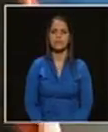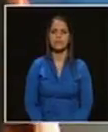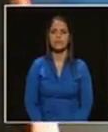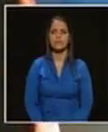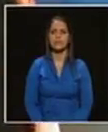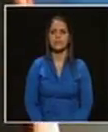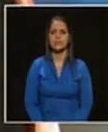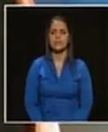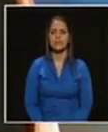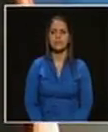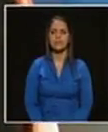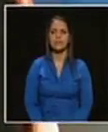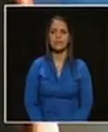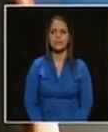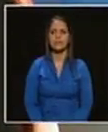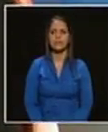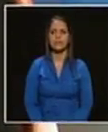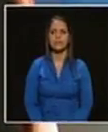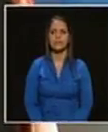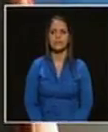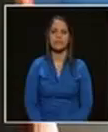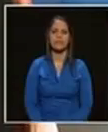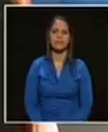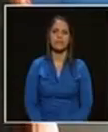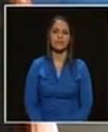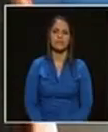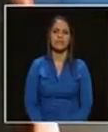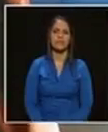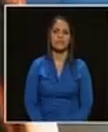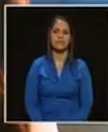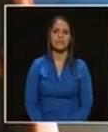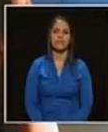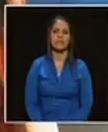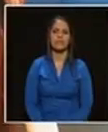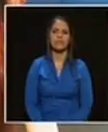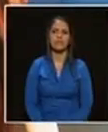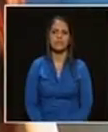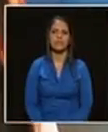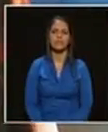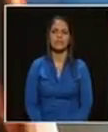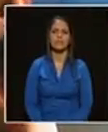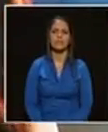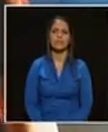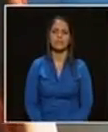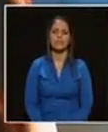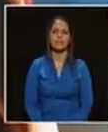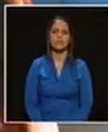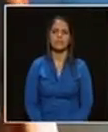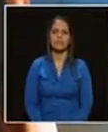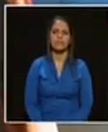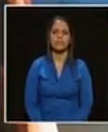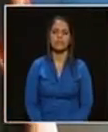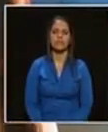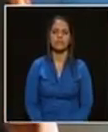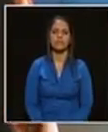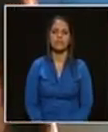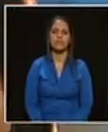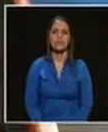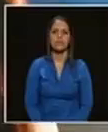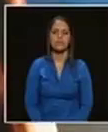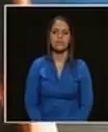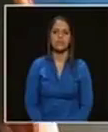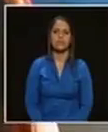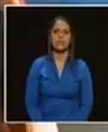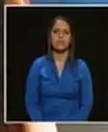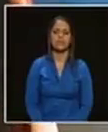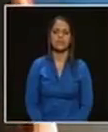Mi mamá y mi papá son personas sordas y nos interesa pues como mucho estar aprendiendo todo en la comunidad, sobre nuestra cultura, todo lo